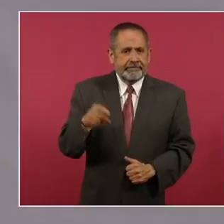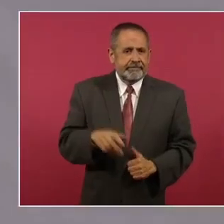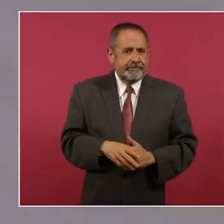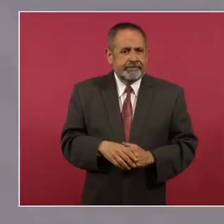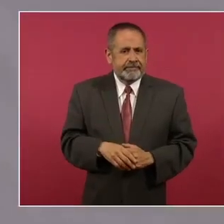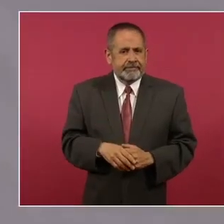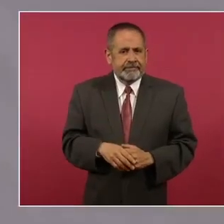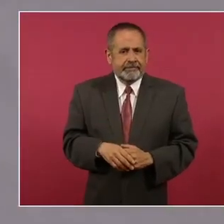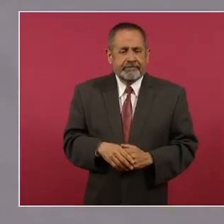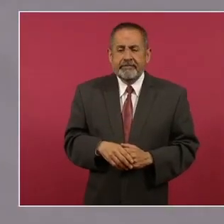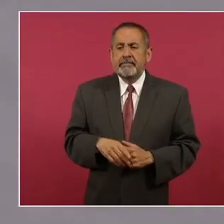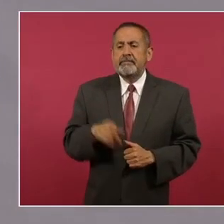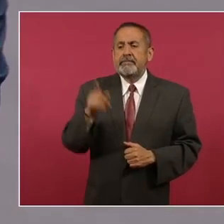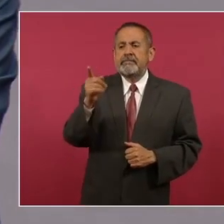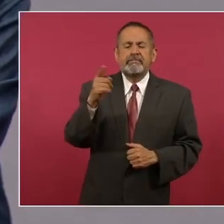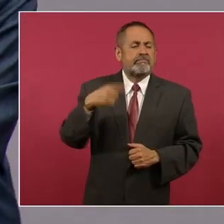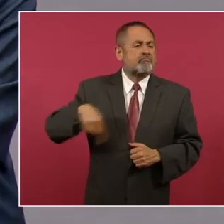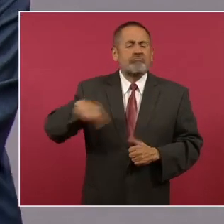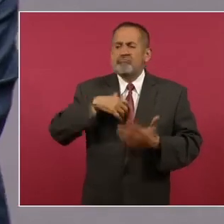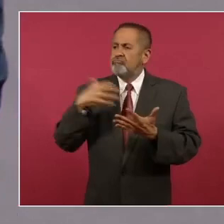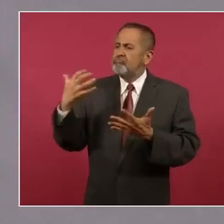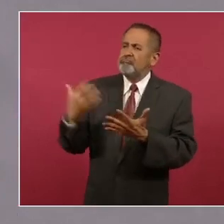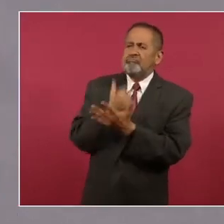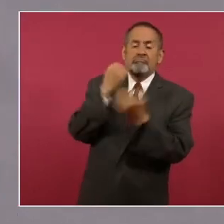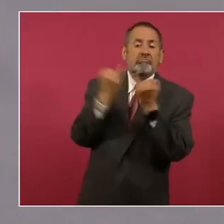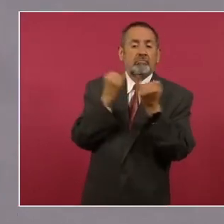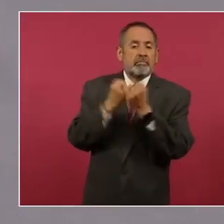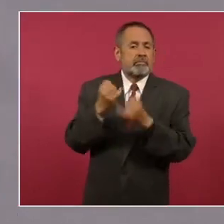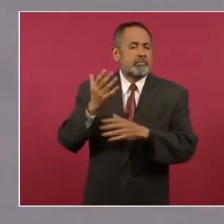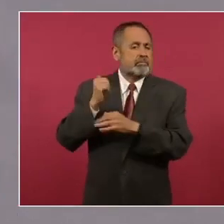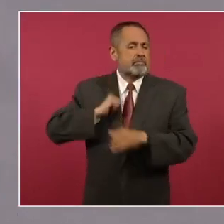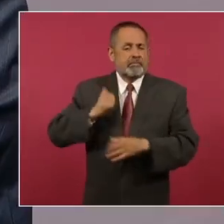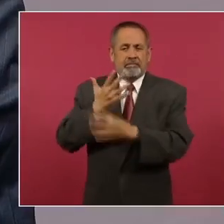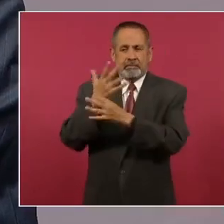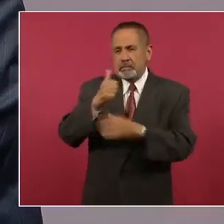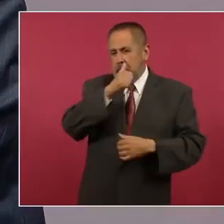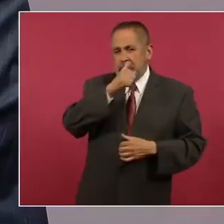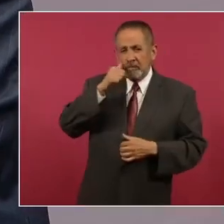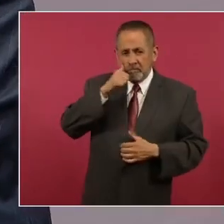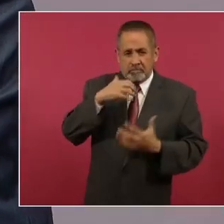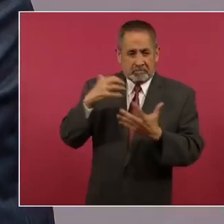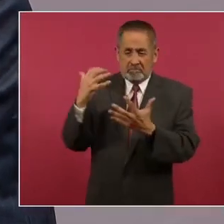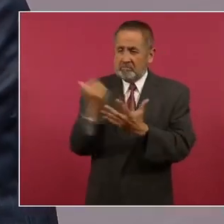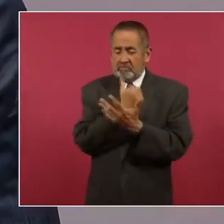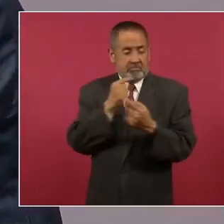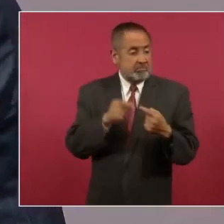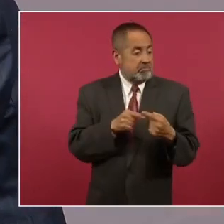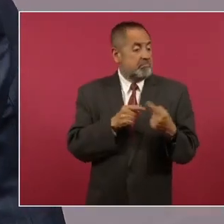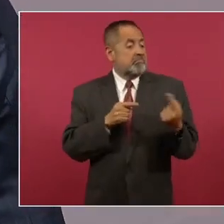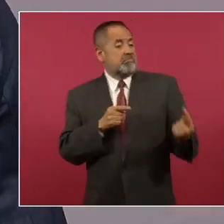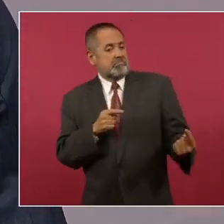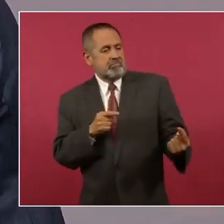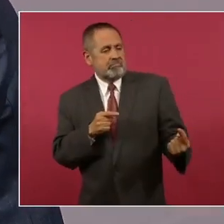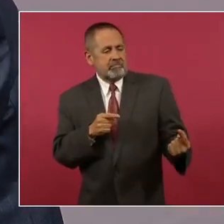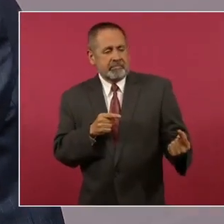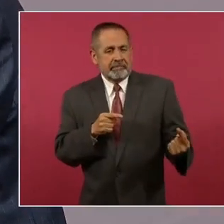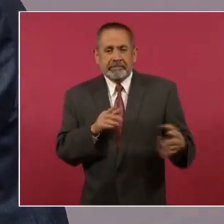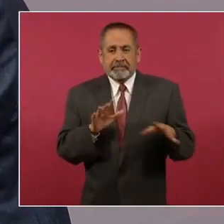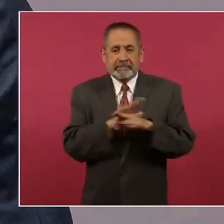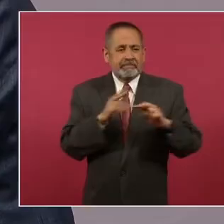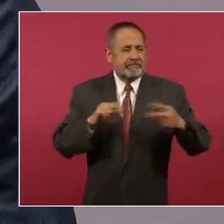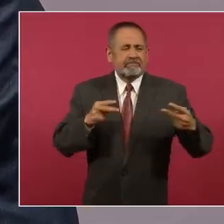que el triunfo de la reacción, como decía Juárez, es moralmente